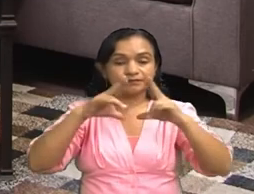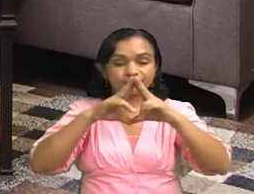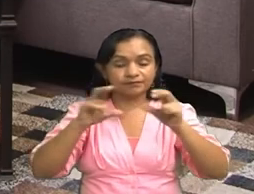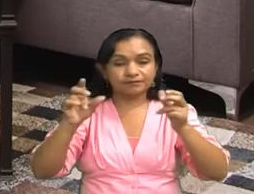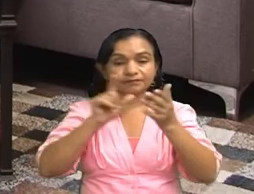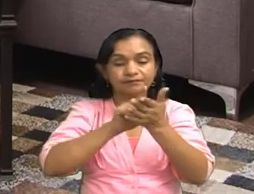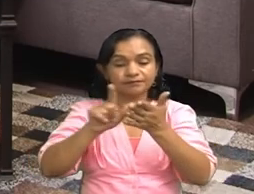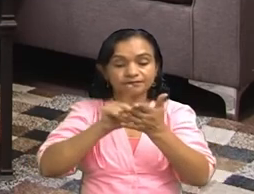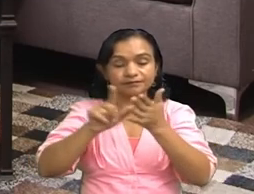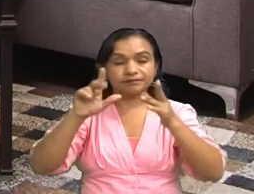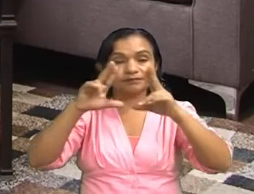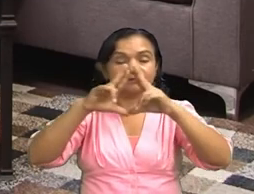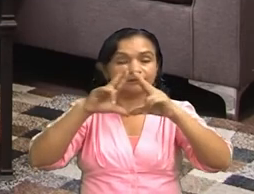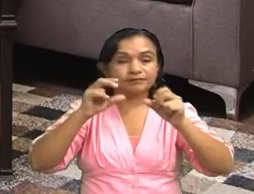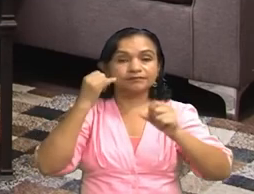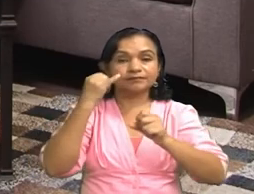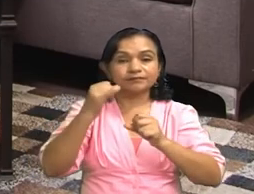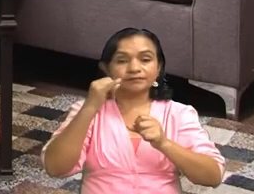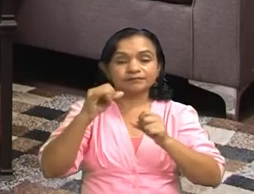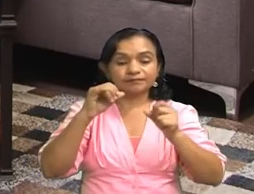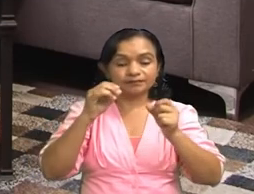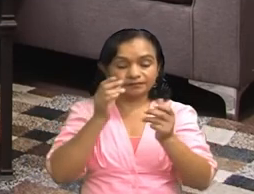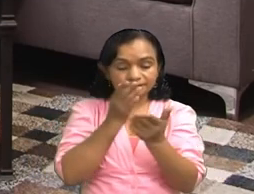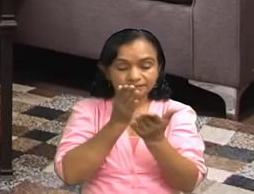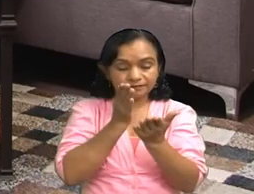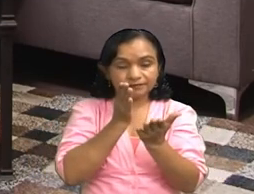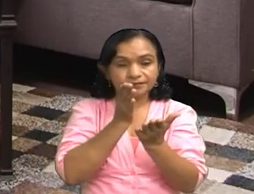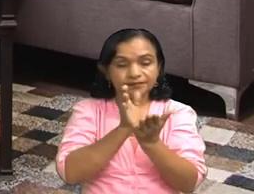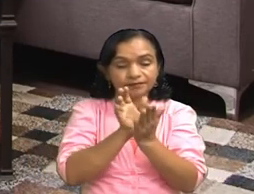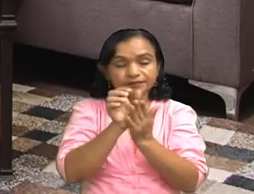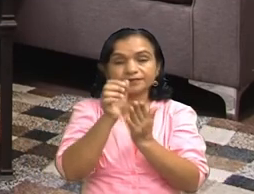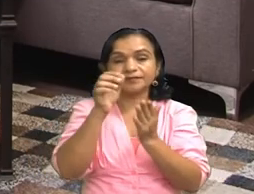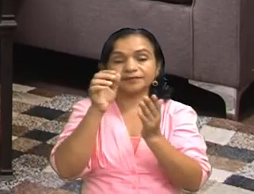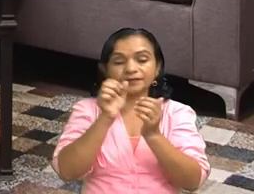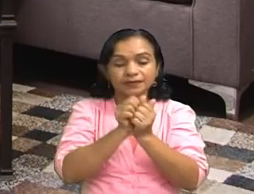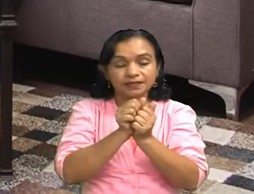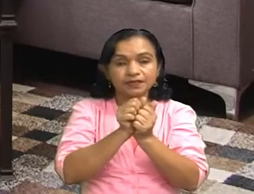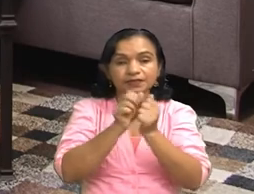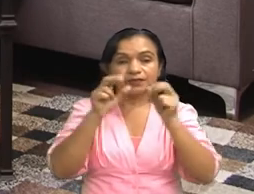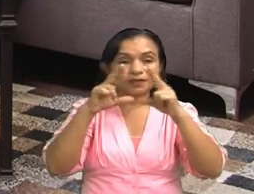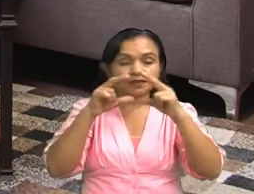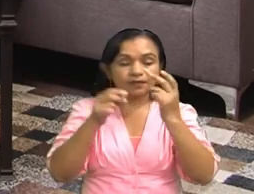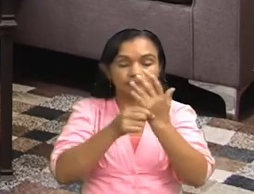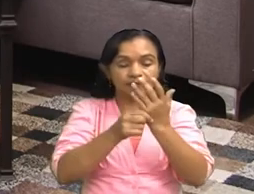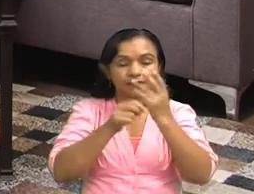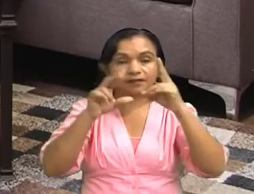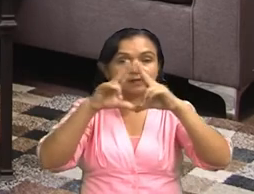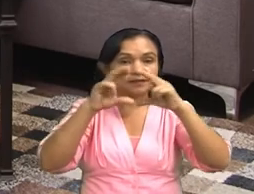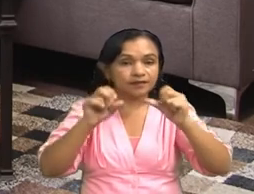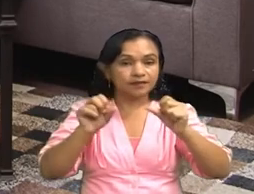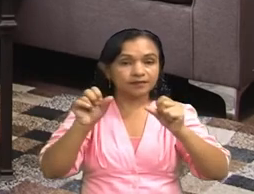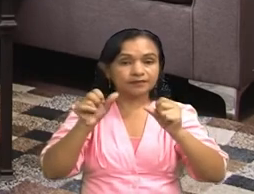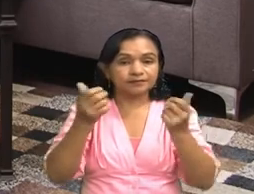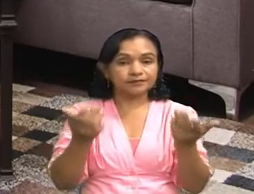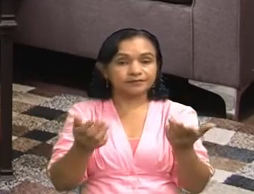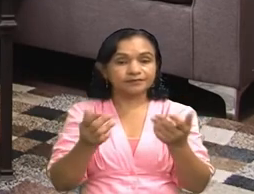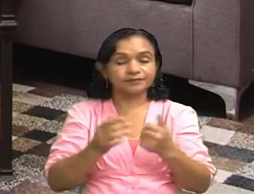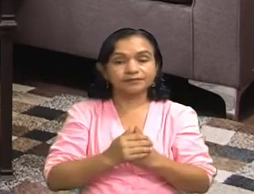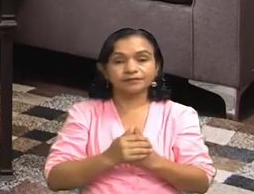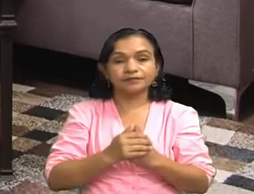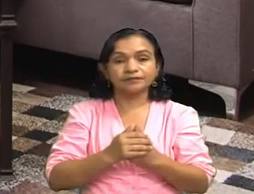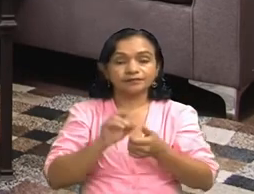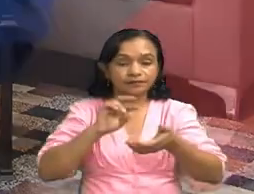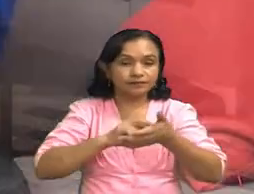lácteos nicaragüenses, quesillos nicaragüenses, carne nicaragüense, pero aparecen en otro plato. Y